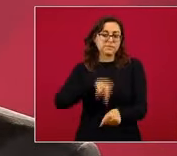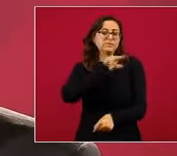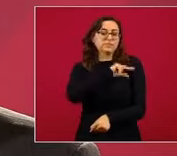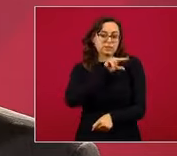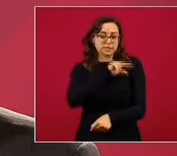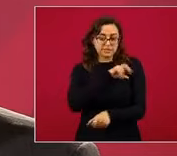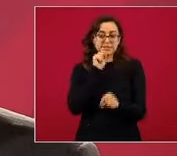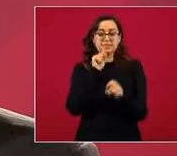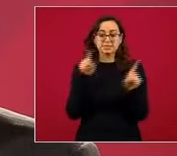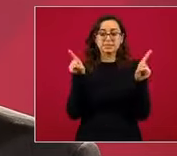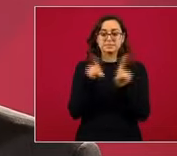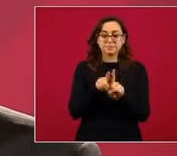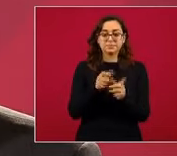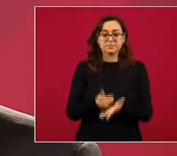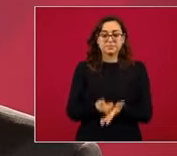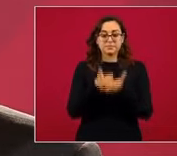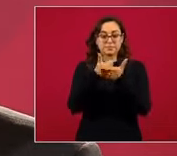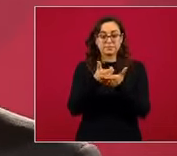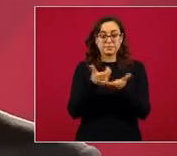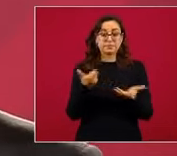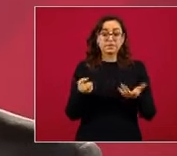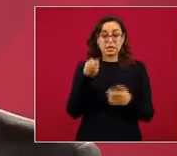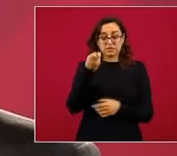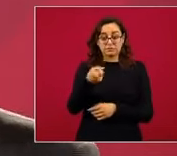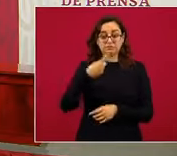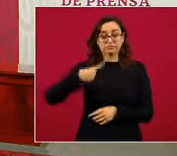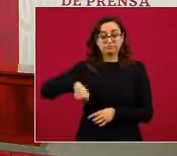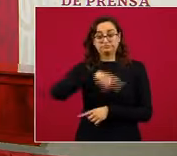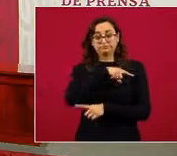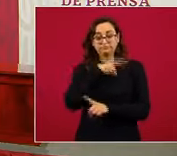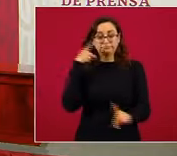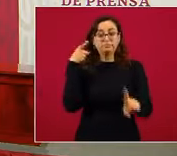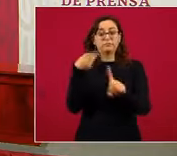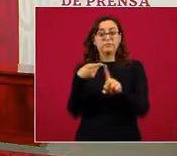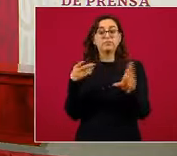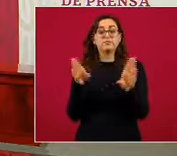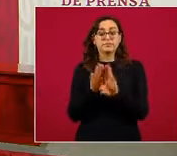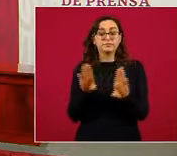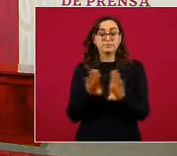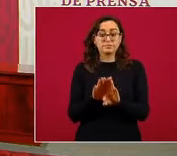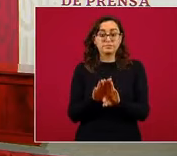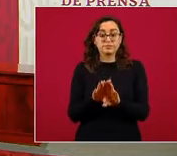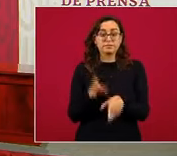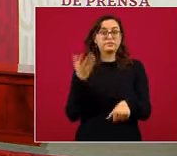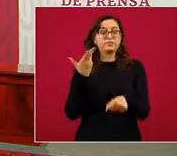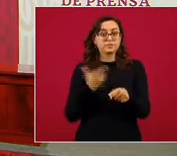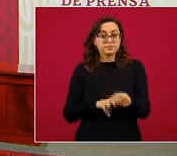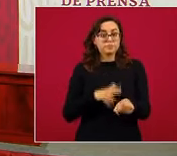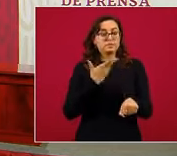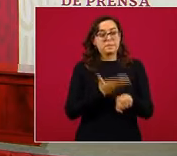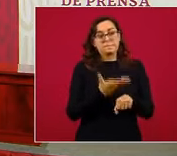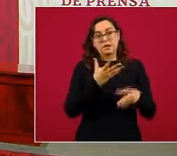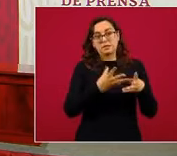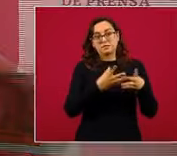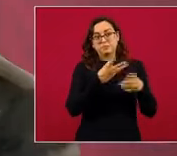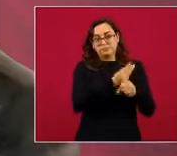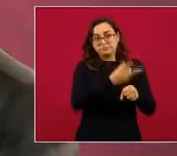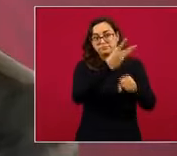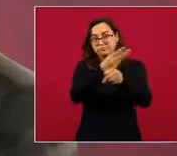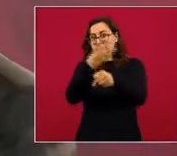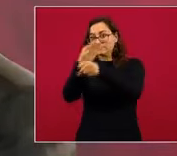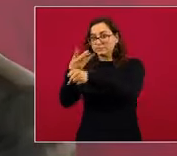expandir la capacidad. Y lo que vamos a lograr es que siempre la capacidad sea más extensa que la necesidad.